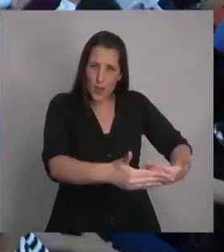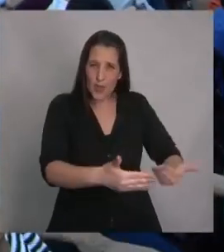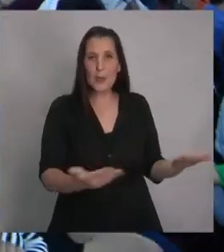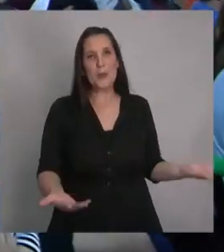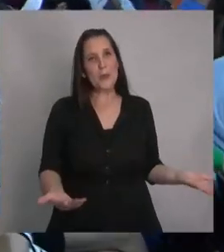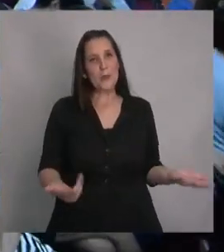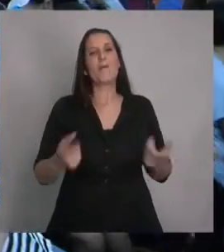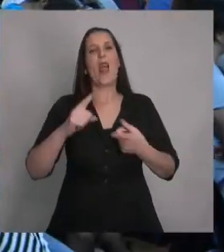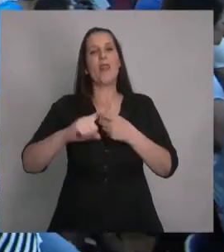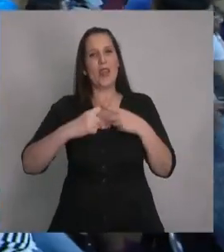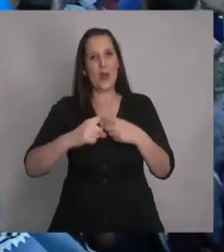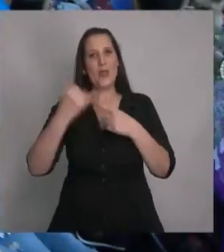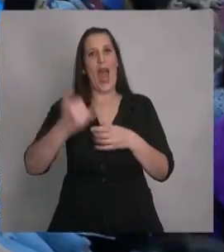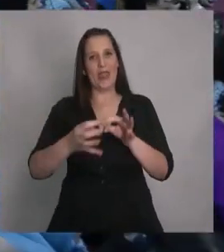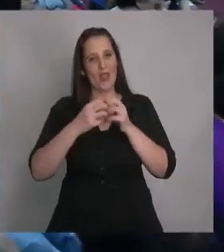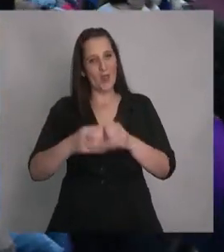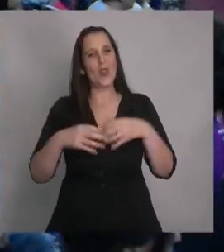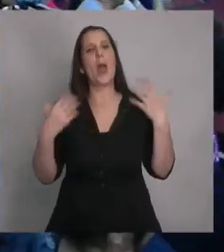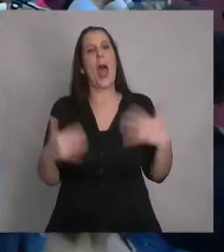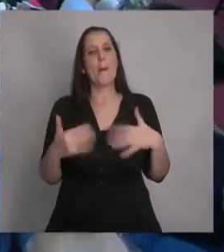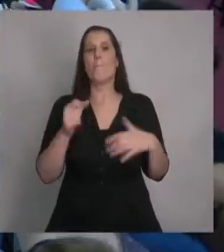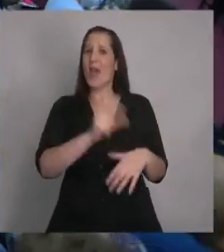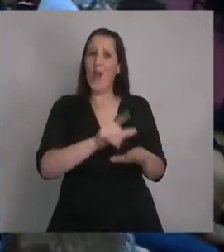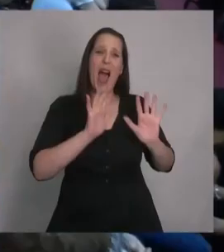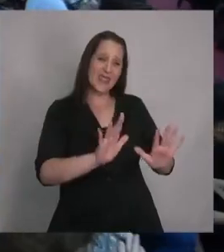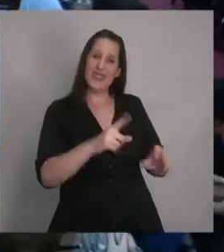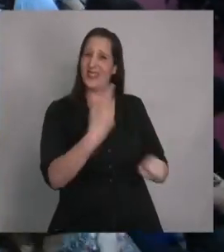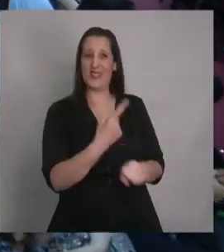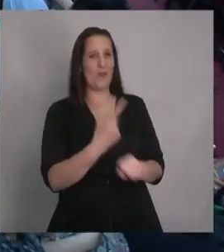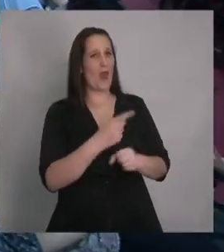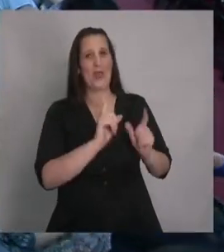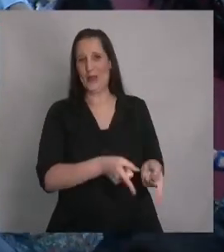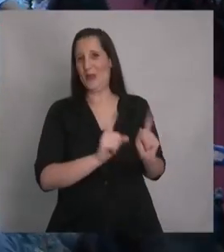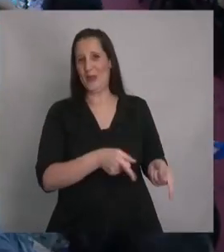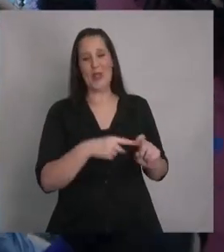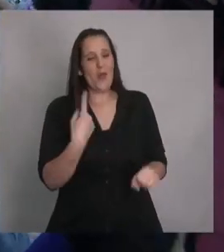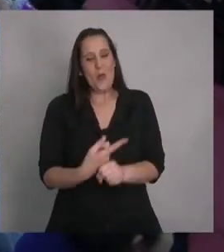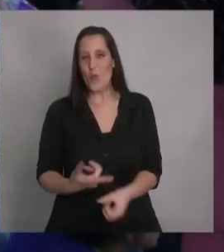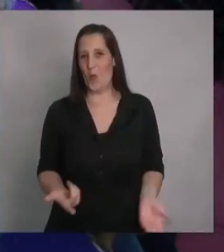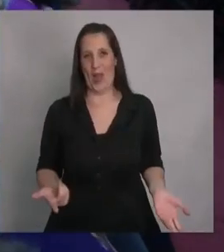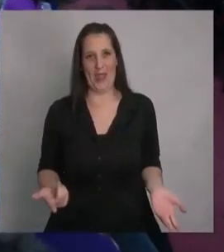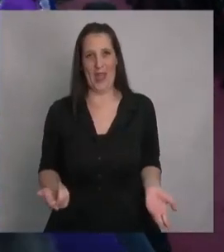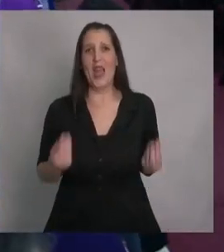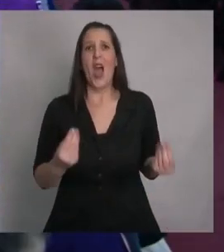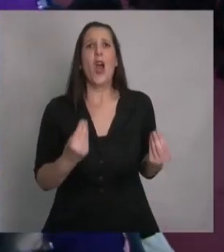tuvimos pero ese progresismo no se podía sostener porque la única manera de sostener un